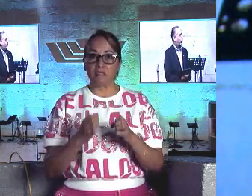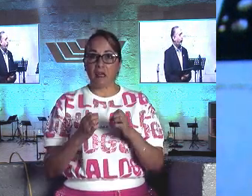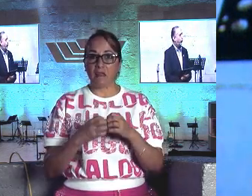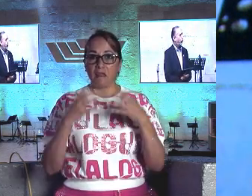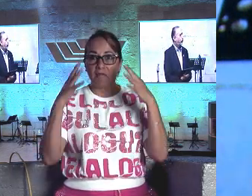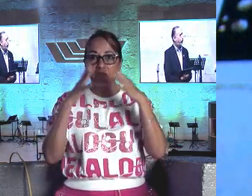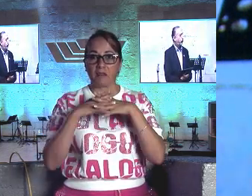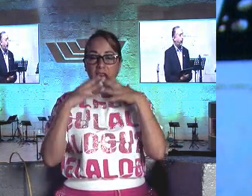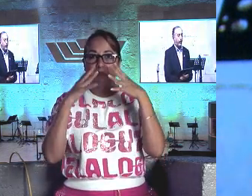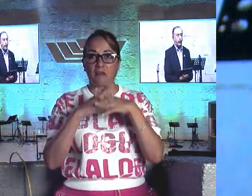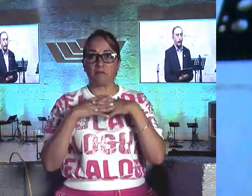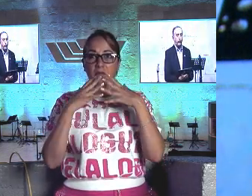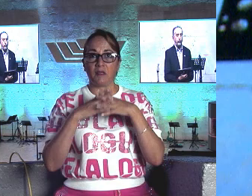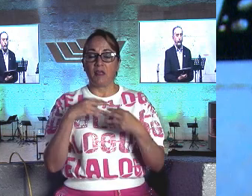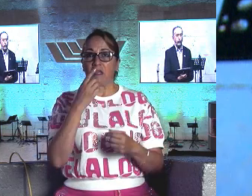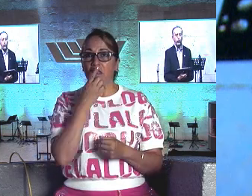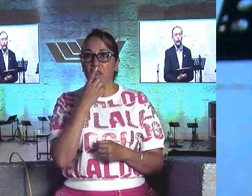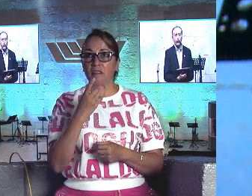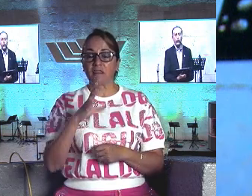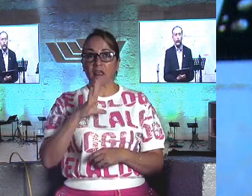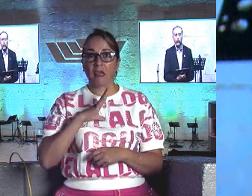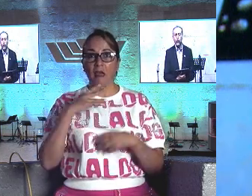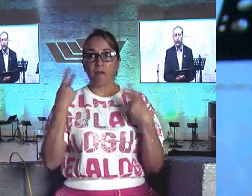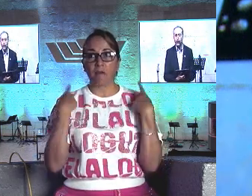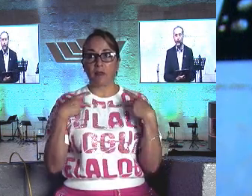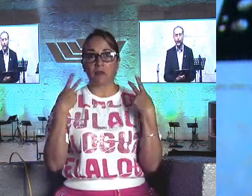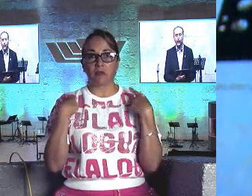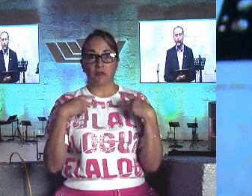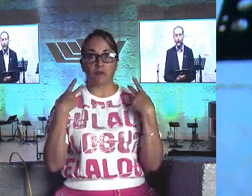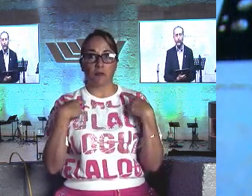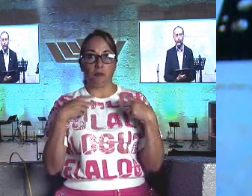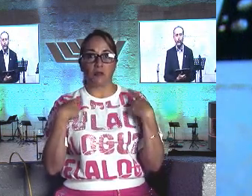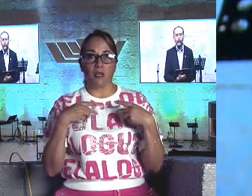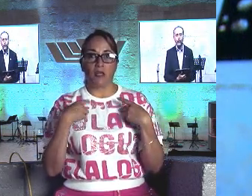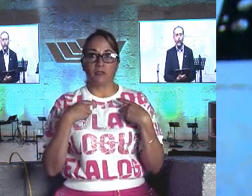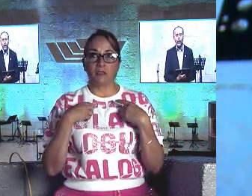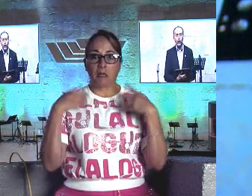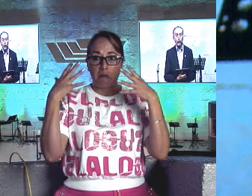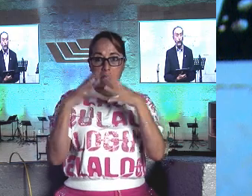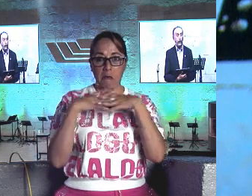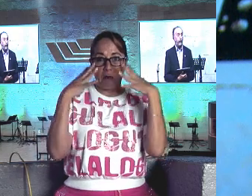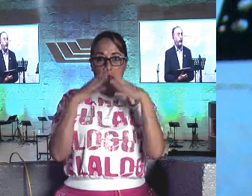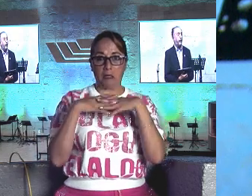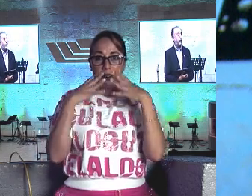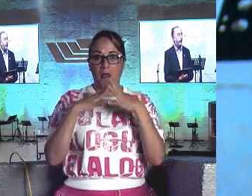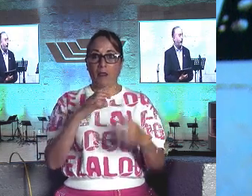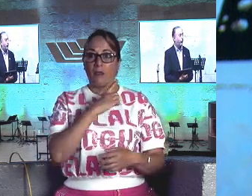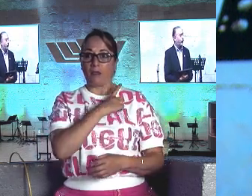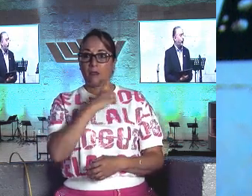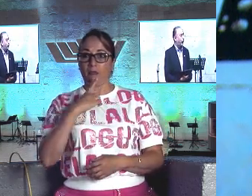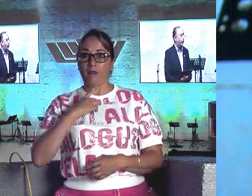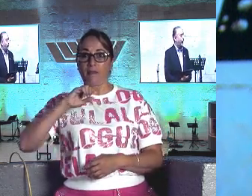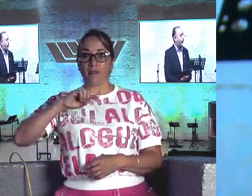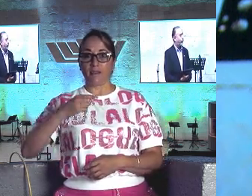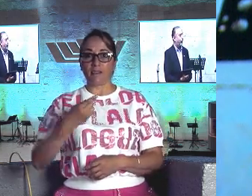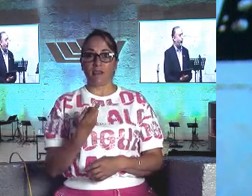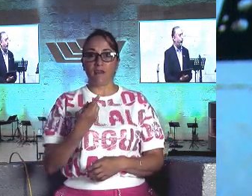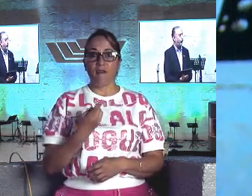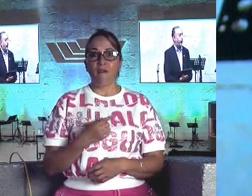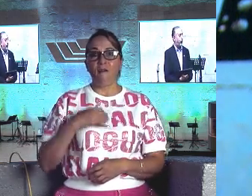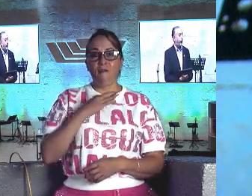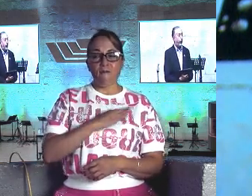es de puros voluntarios. Y uno se pregunta, ¿y cómo le hacen para ser felices? Algunos tienen que pedir permisos o renunciar a sus